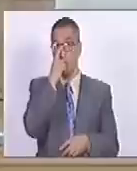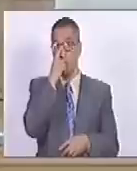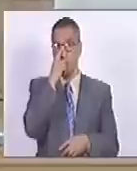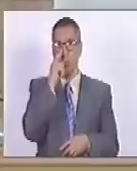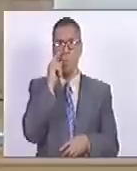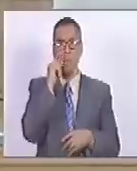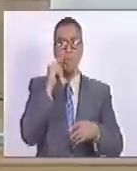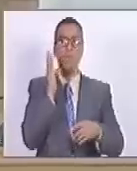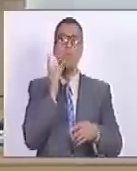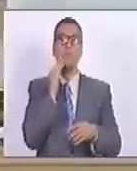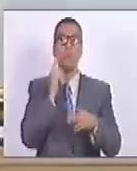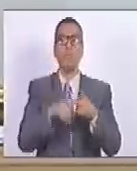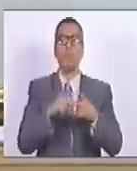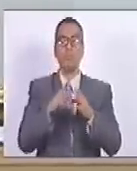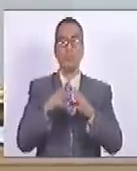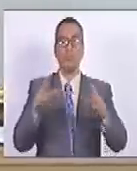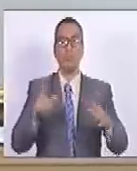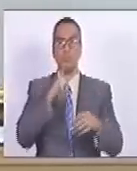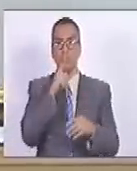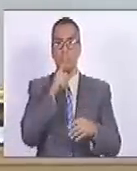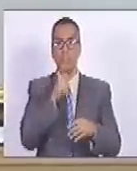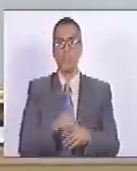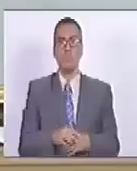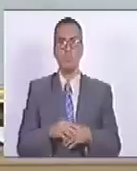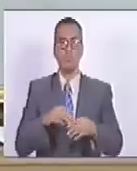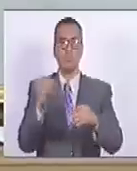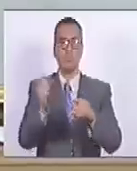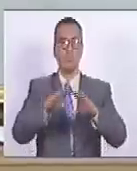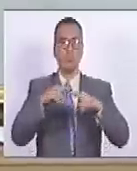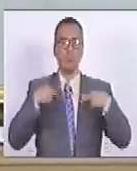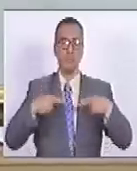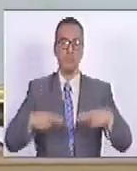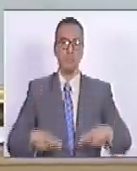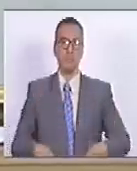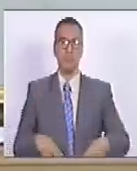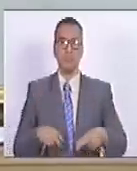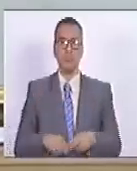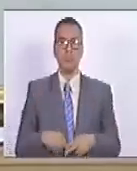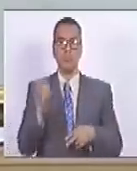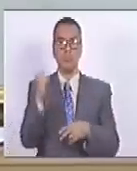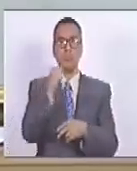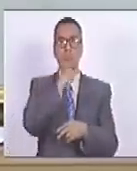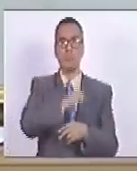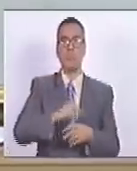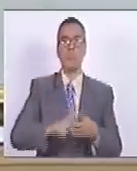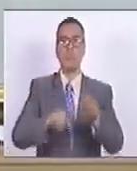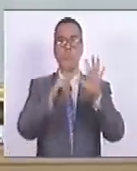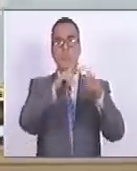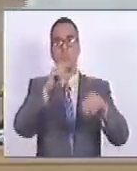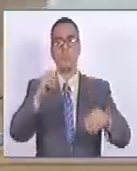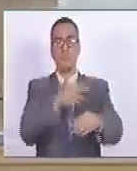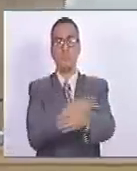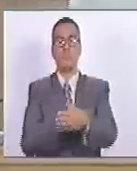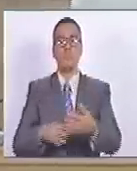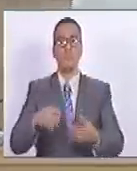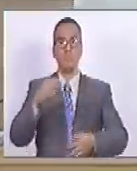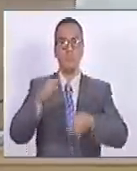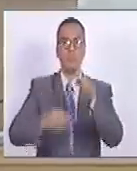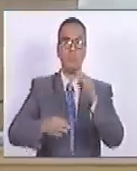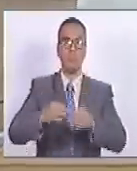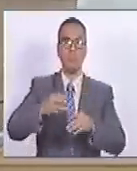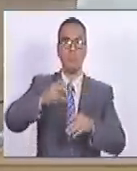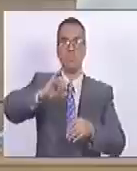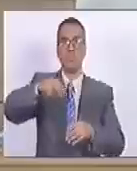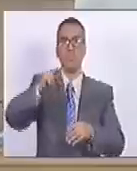otro ejemplo de barbarie brutal, de crimen contra la humanidad, el asesinato de 6 millones de judíos y